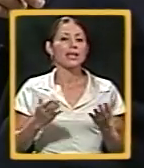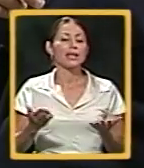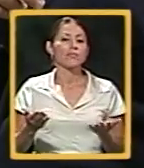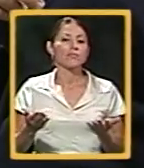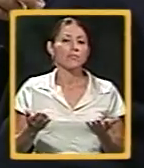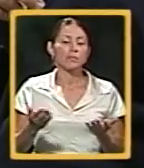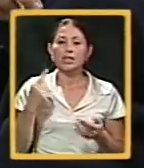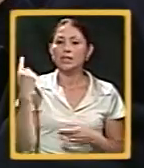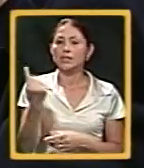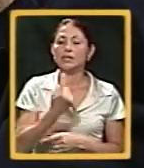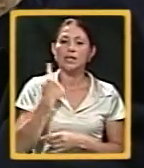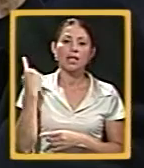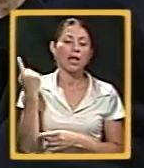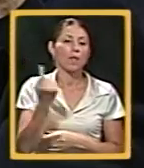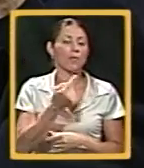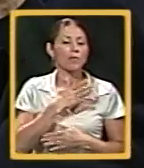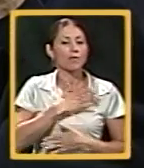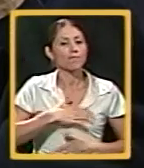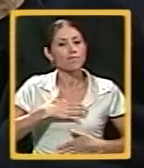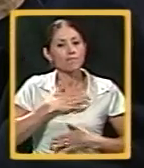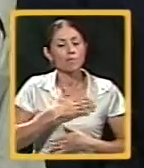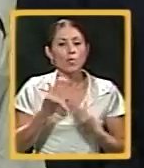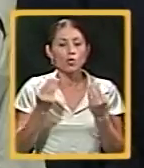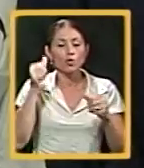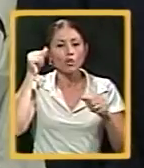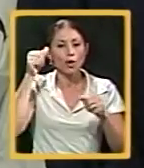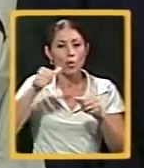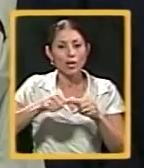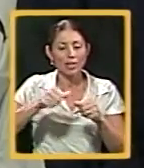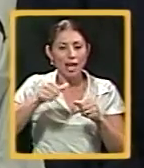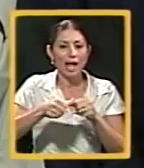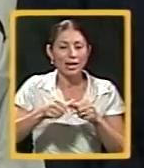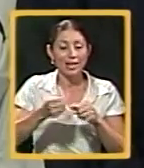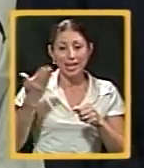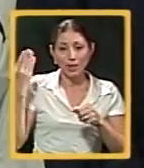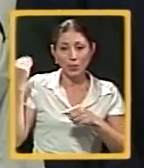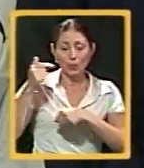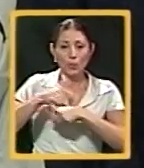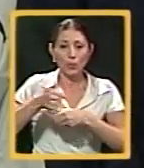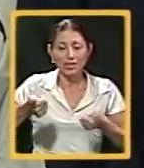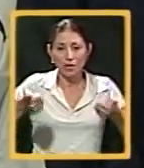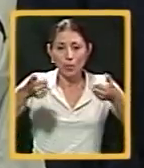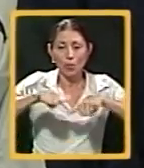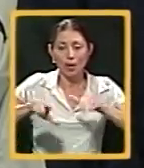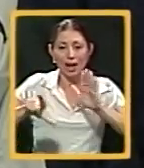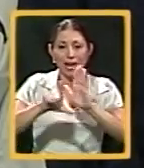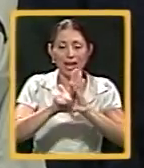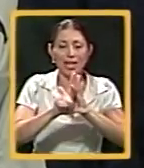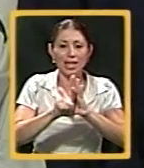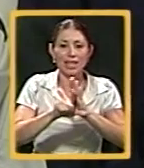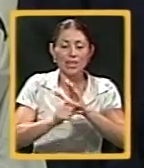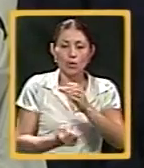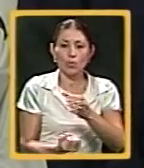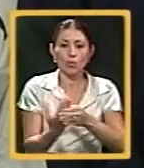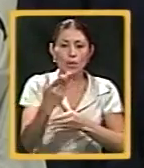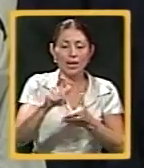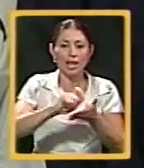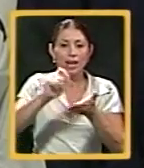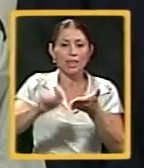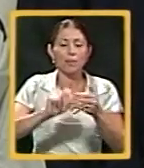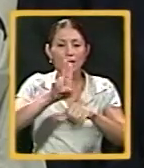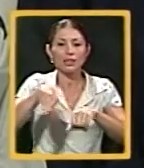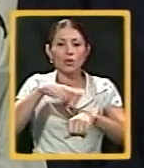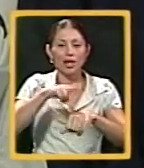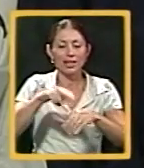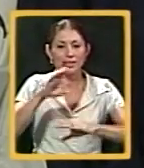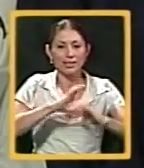pues siempre me complace mucho recordar que esa fue la época en que se aprobó la ley de creación de la Academia Nacional de